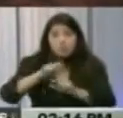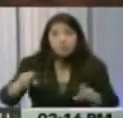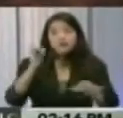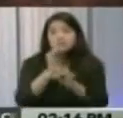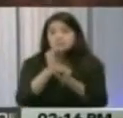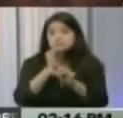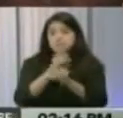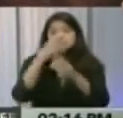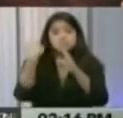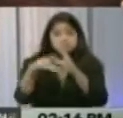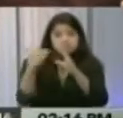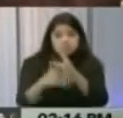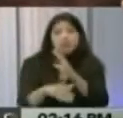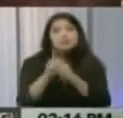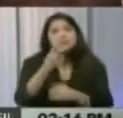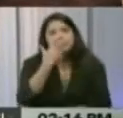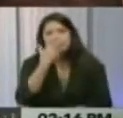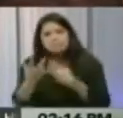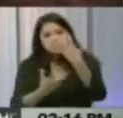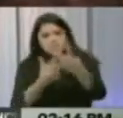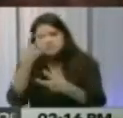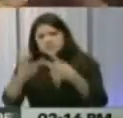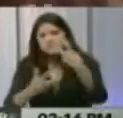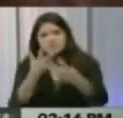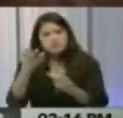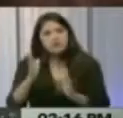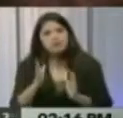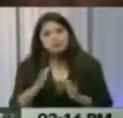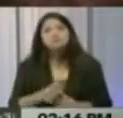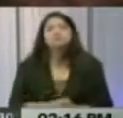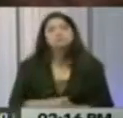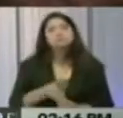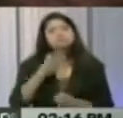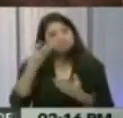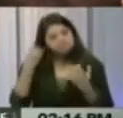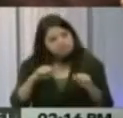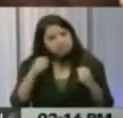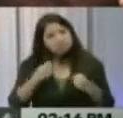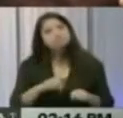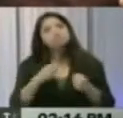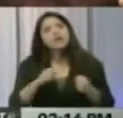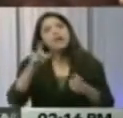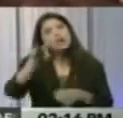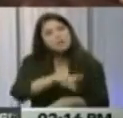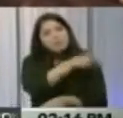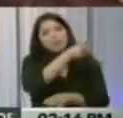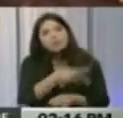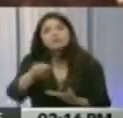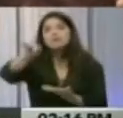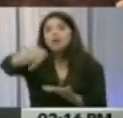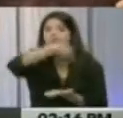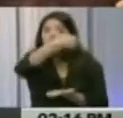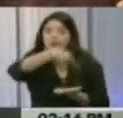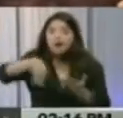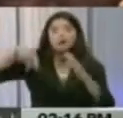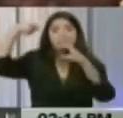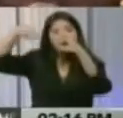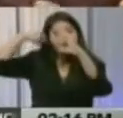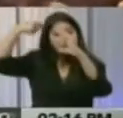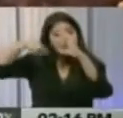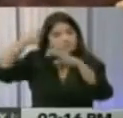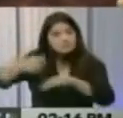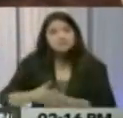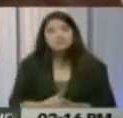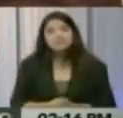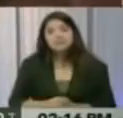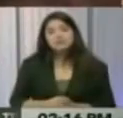correo electrónico, y las visitas que sean necesarias hacer, la haremos para que a través de la poesía, la danza, el cine, a través de